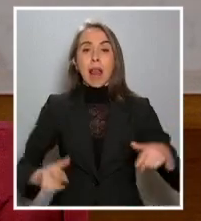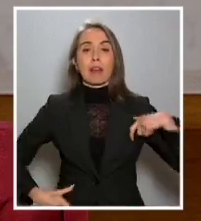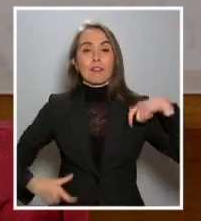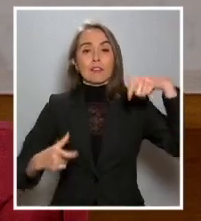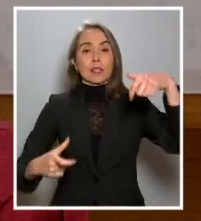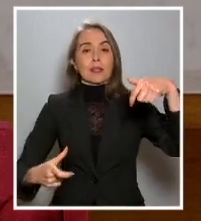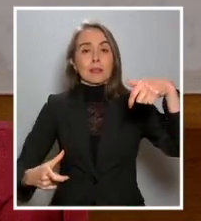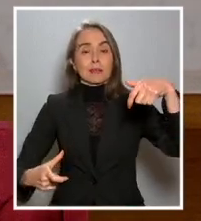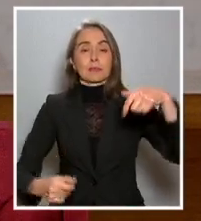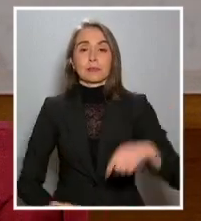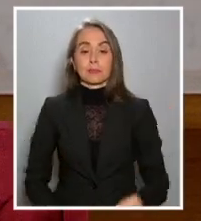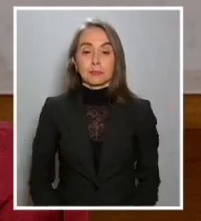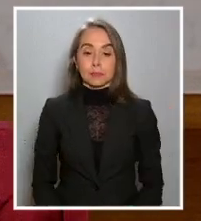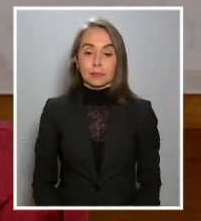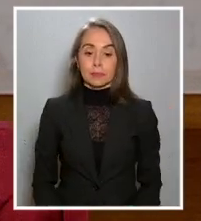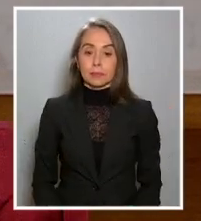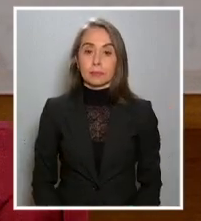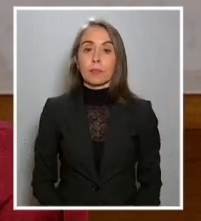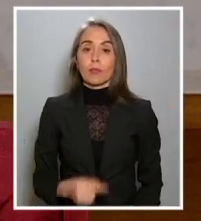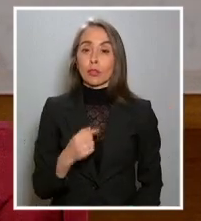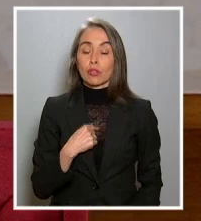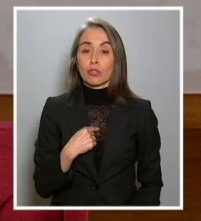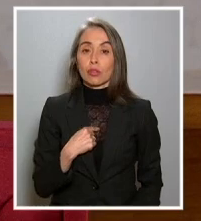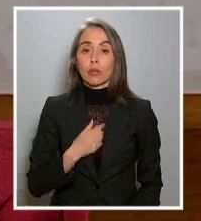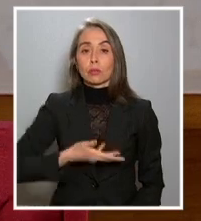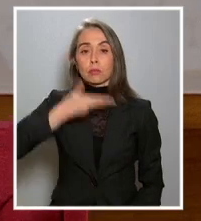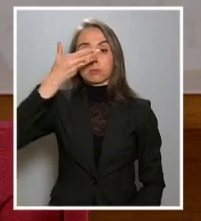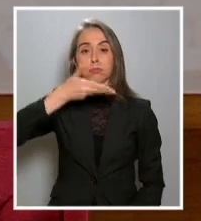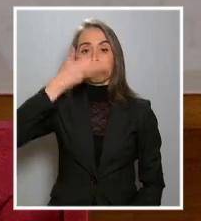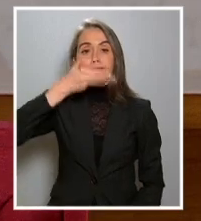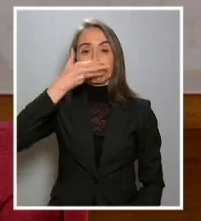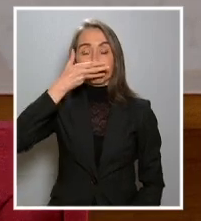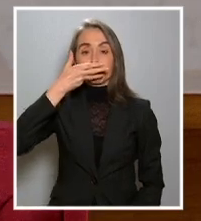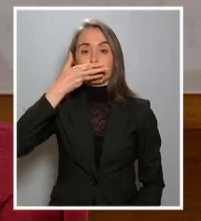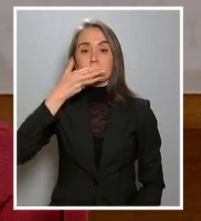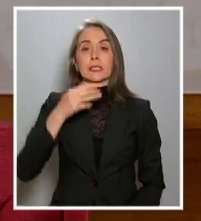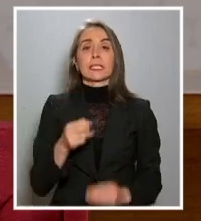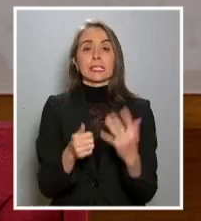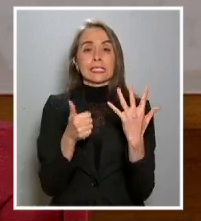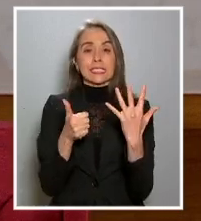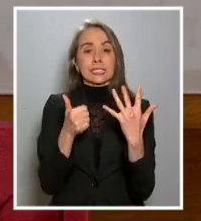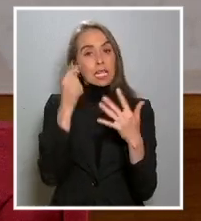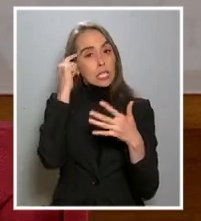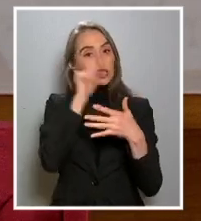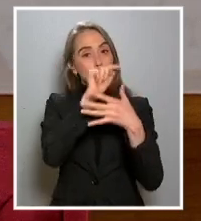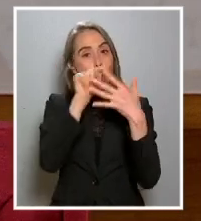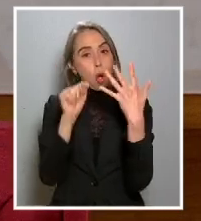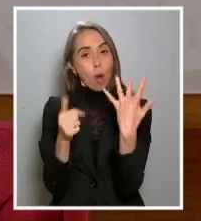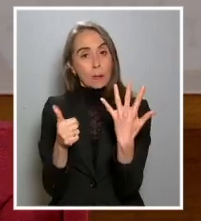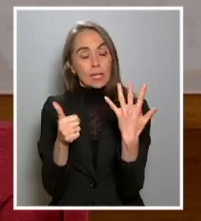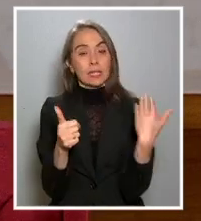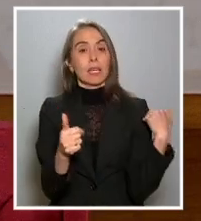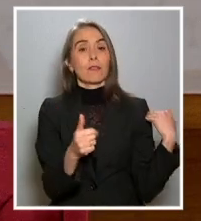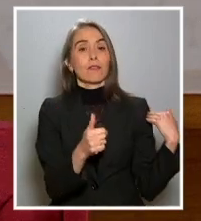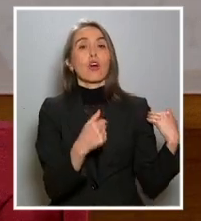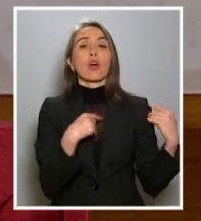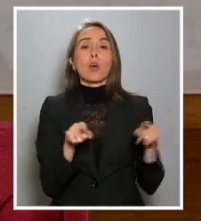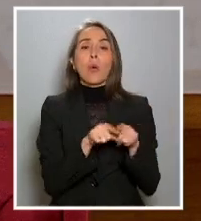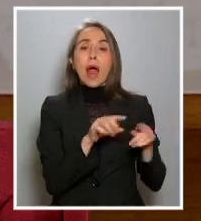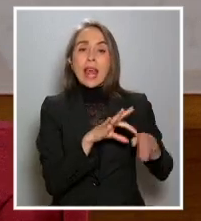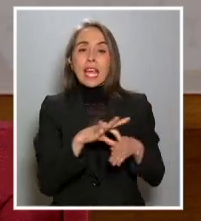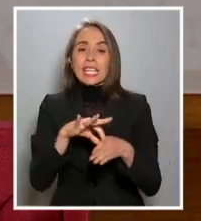mandato. Concentraré mi exposición en 6 propósitos que nos han guiado y que guían nuestra acción de